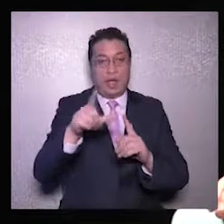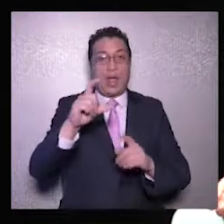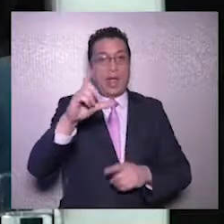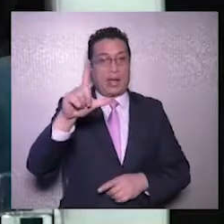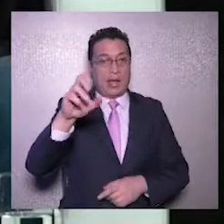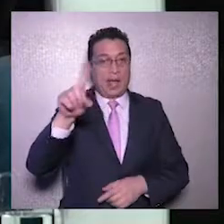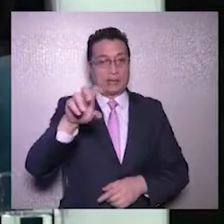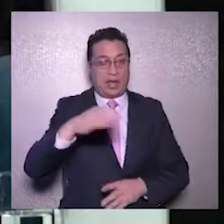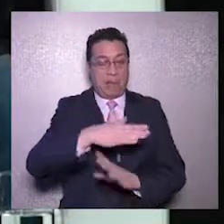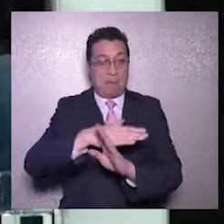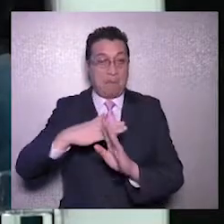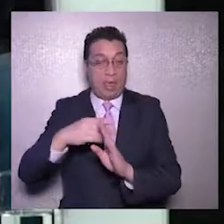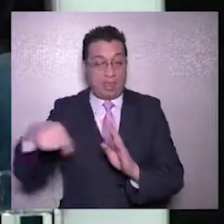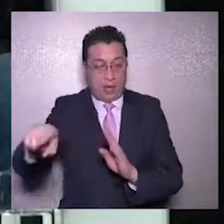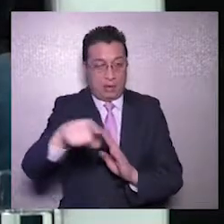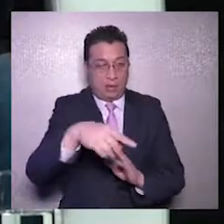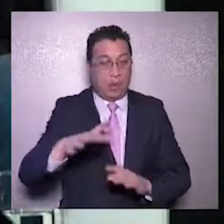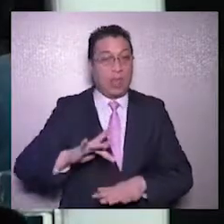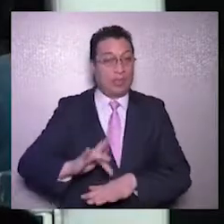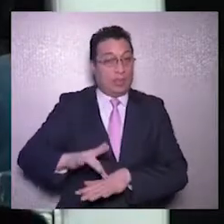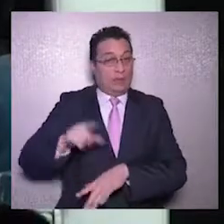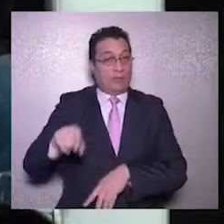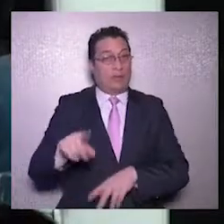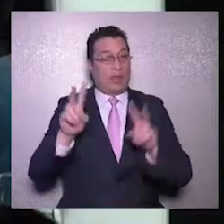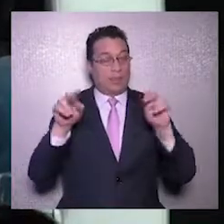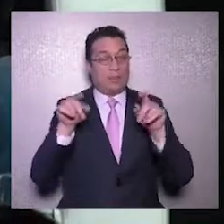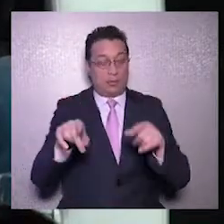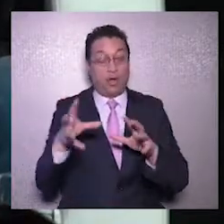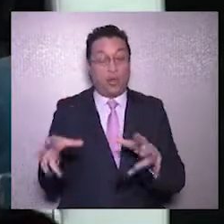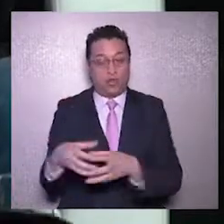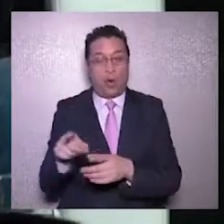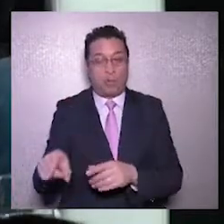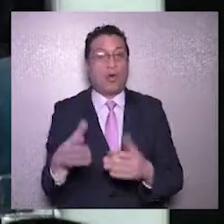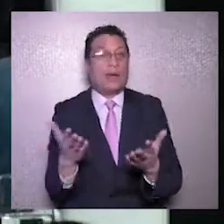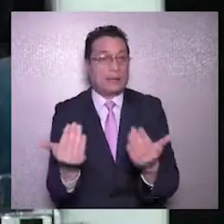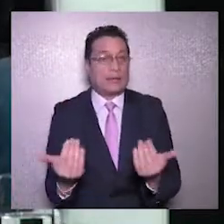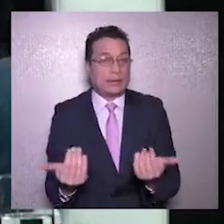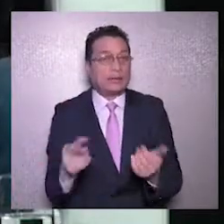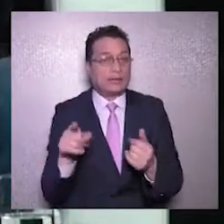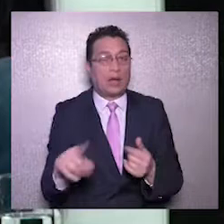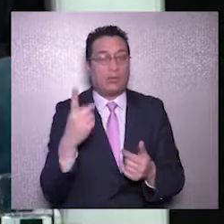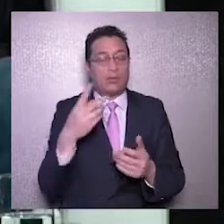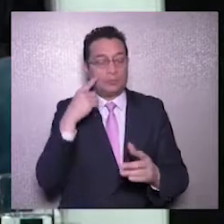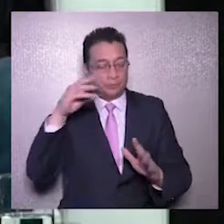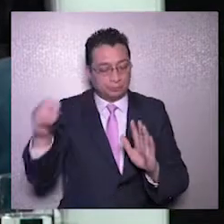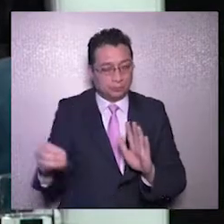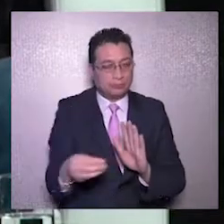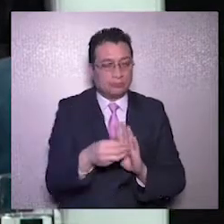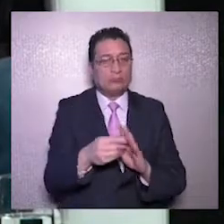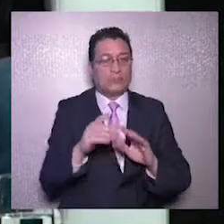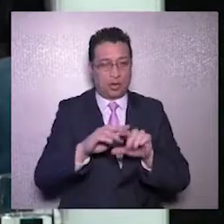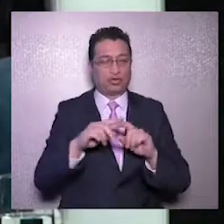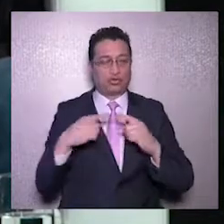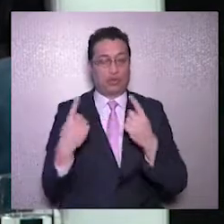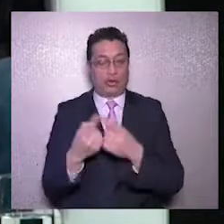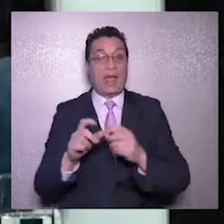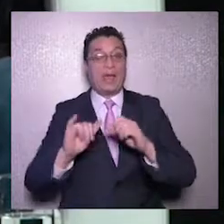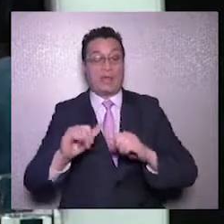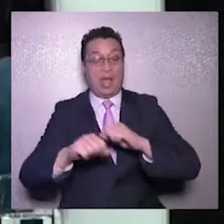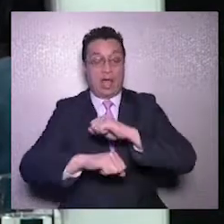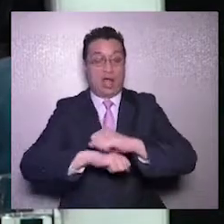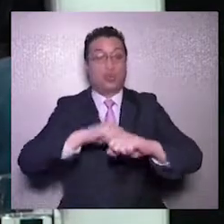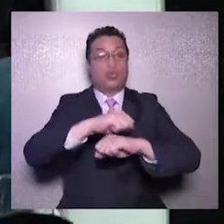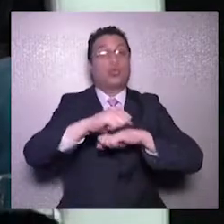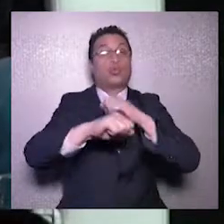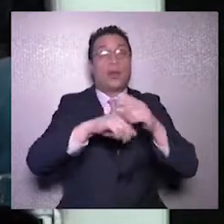media, es un elemento y es un sector que necesita un abordaje integral, estructural,